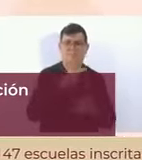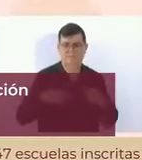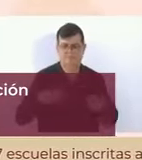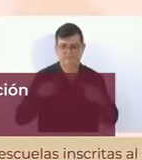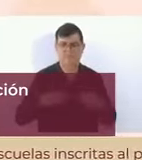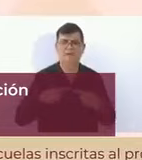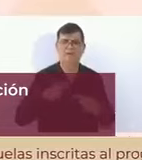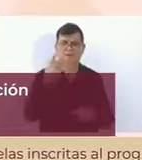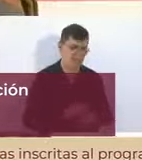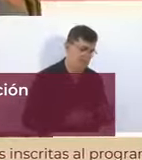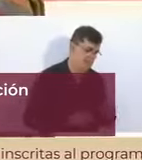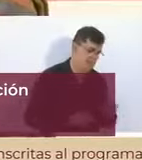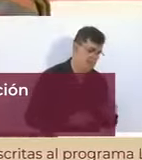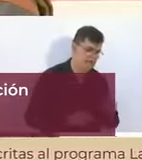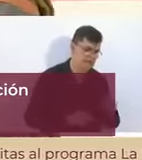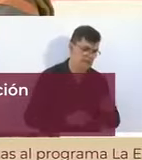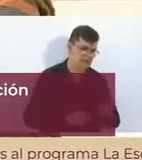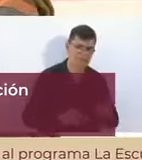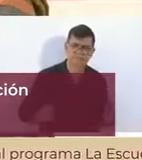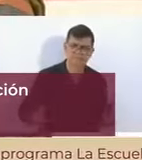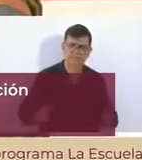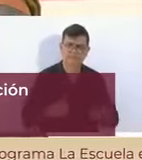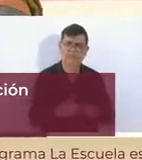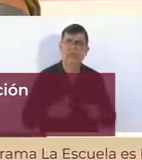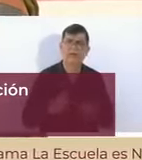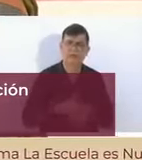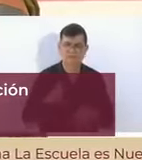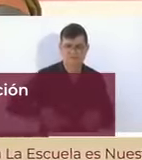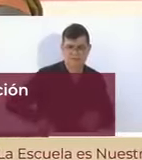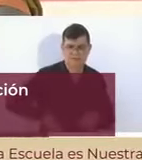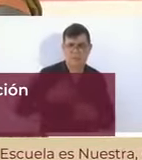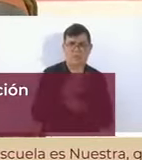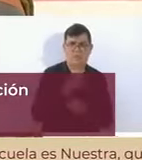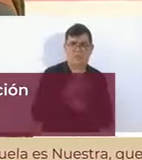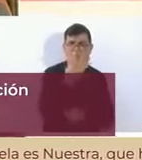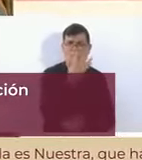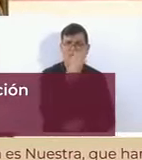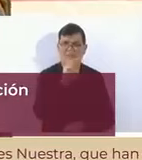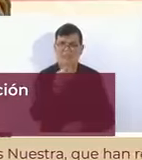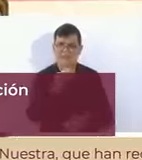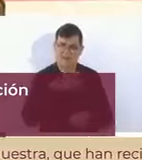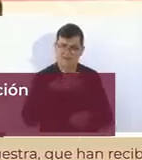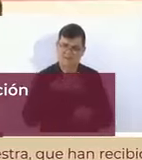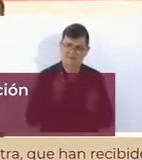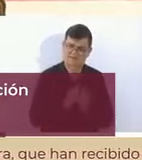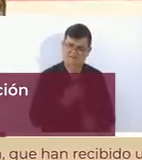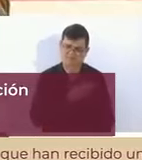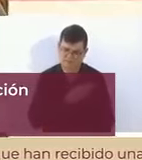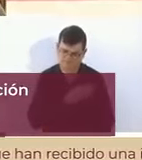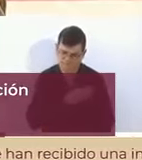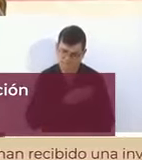desde Pungarabato, en el estado de Guerrero. En el evento, expresó que el fortalecimiento y la transformación a la educación pública